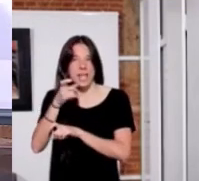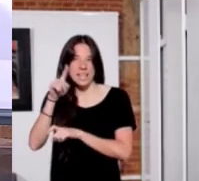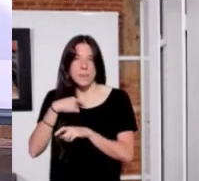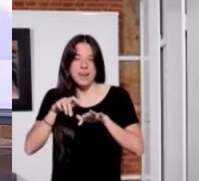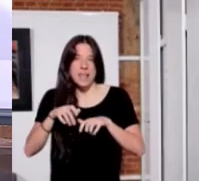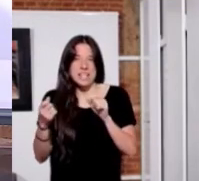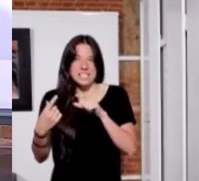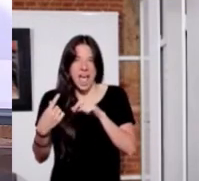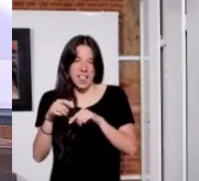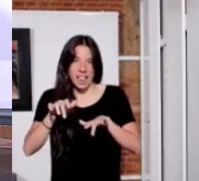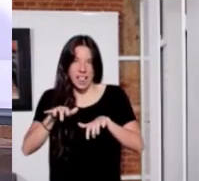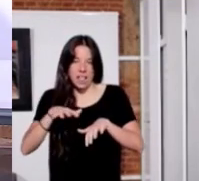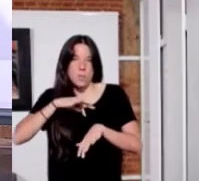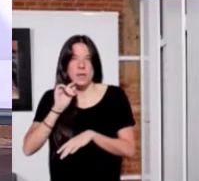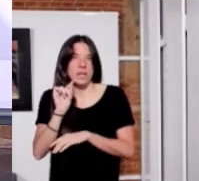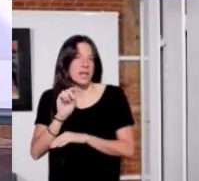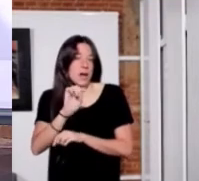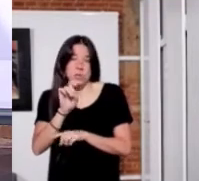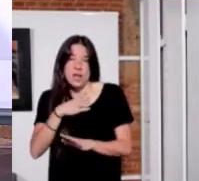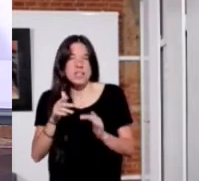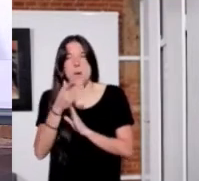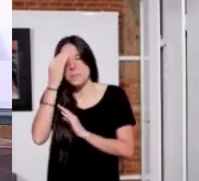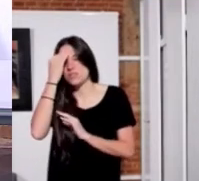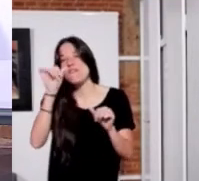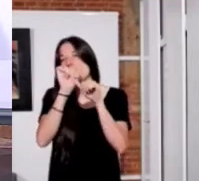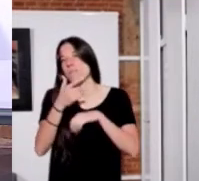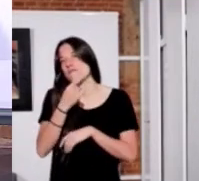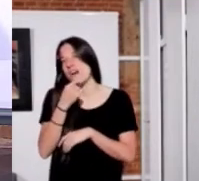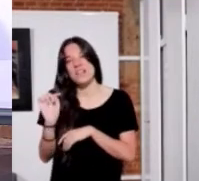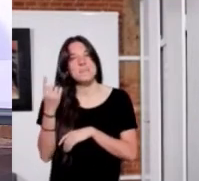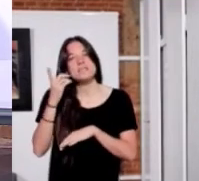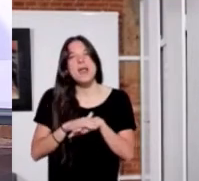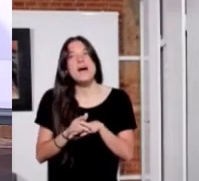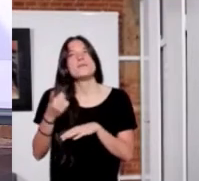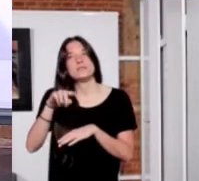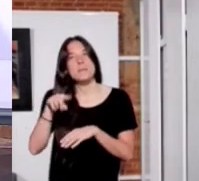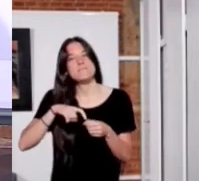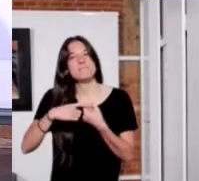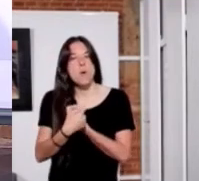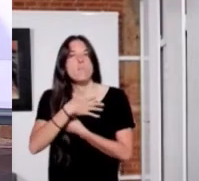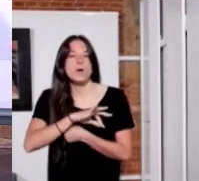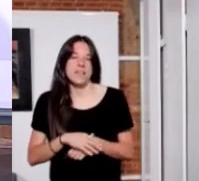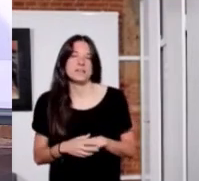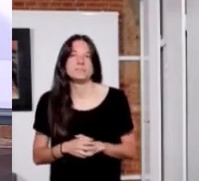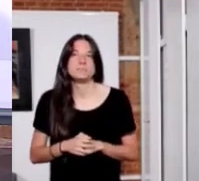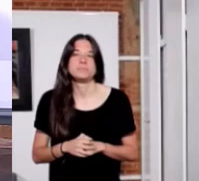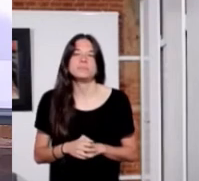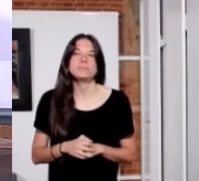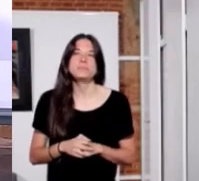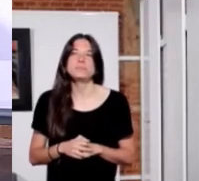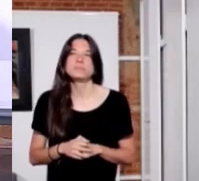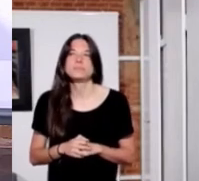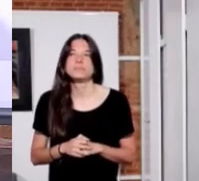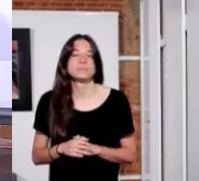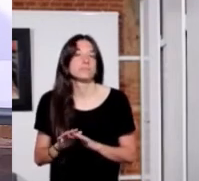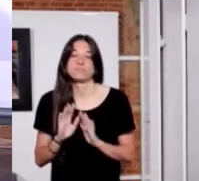a través del chat. Yo creo que es la vía más fácil para también de esta forma participar y